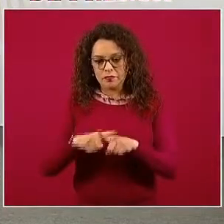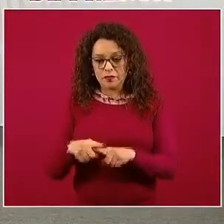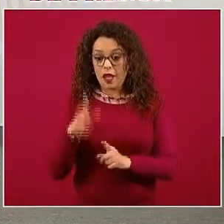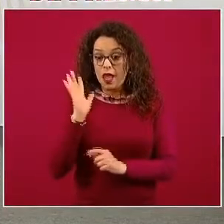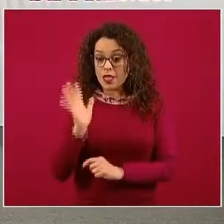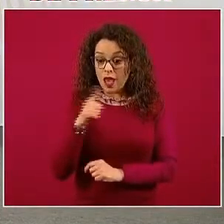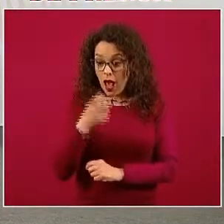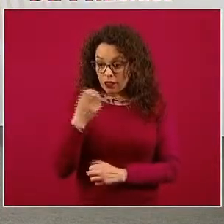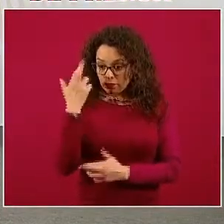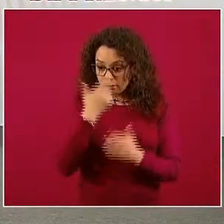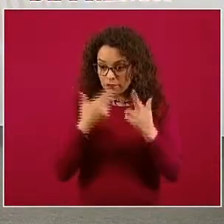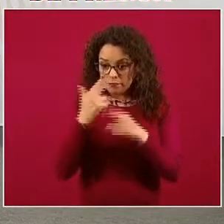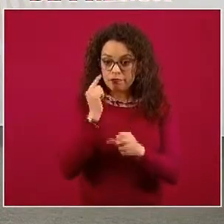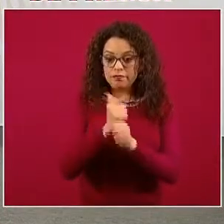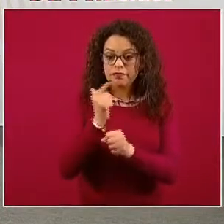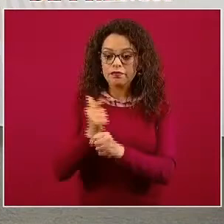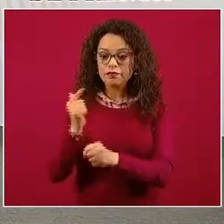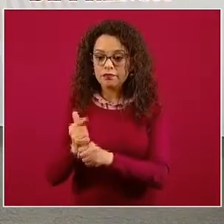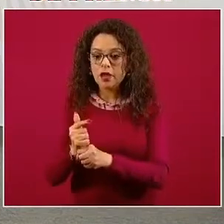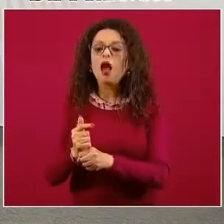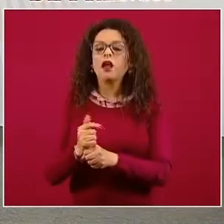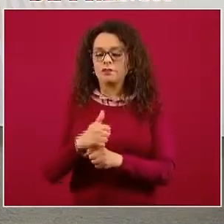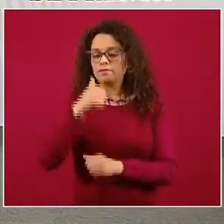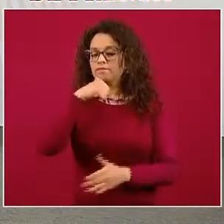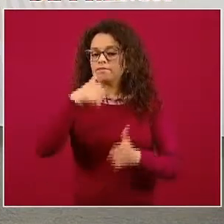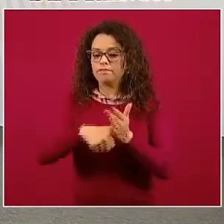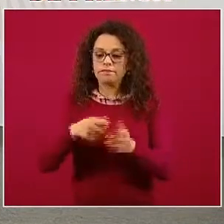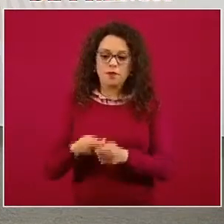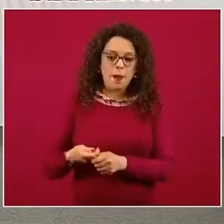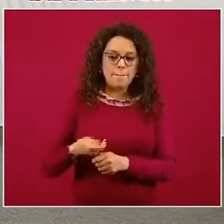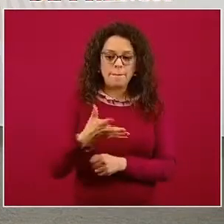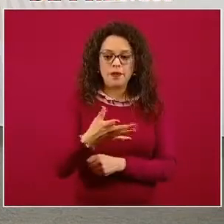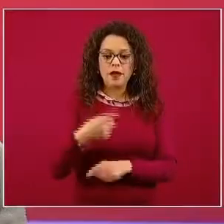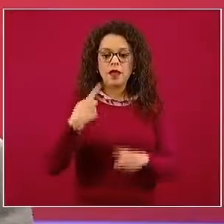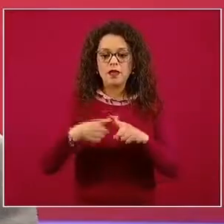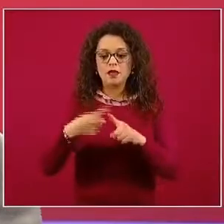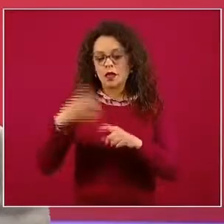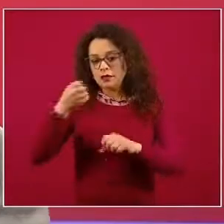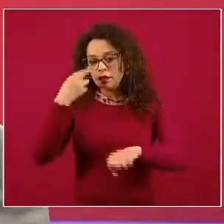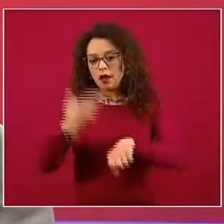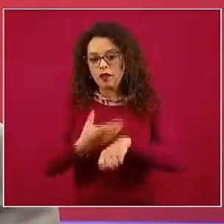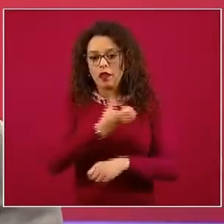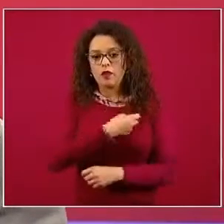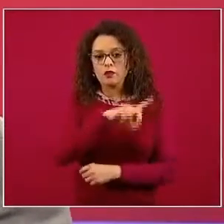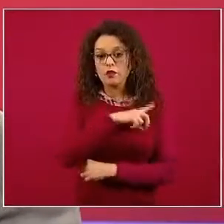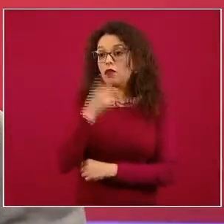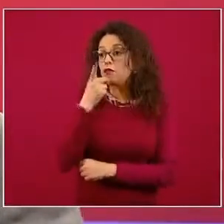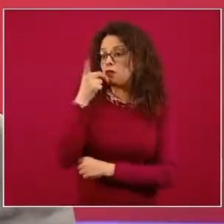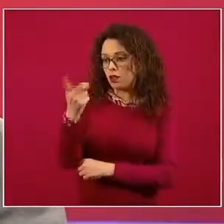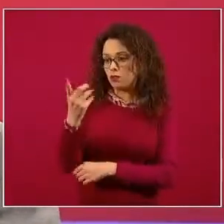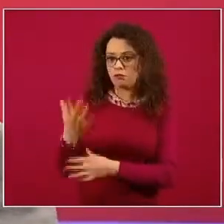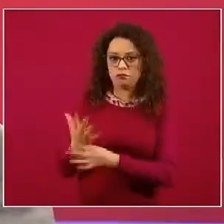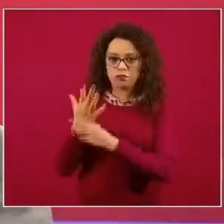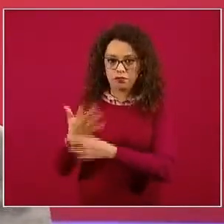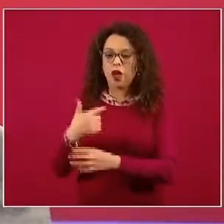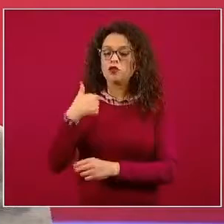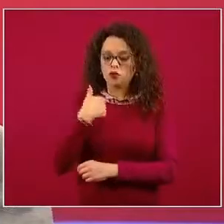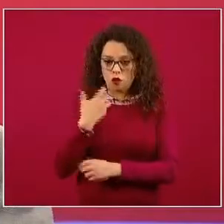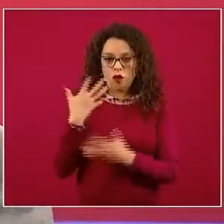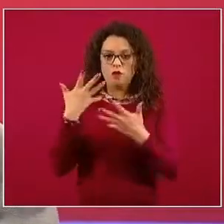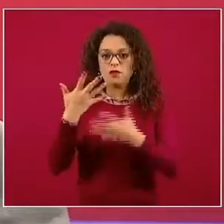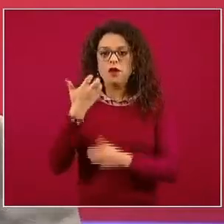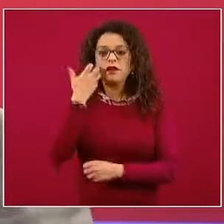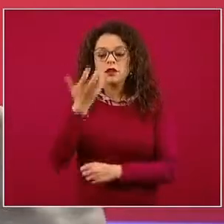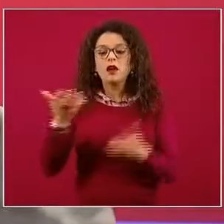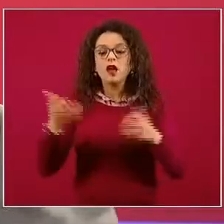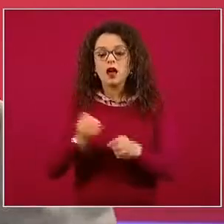lo exploró, mandó una carta, un oficio al secretario de Salud y le informó su intención de realizar investigación clínica